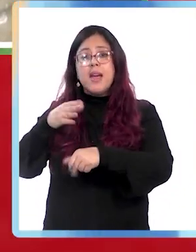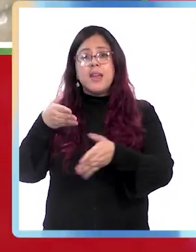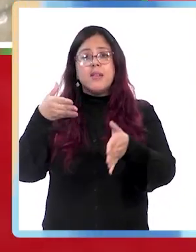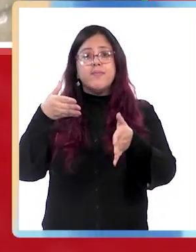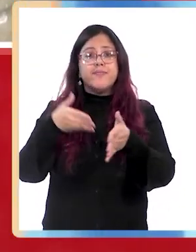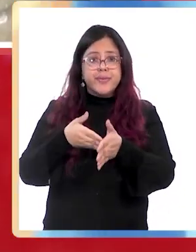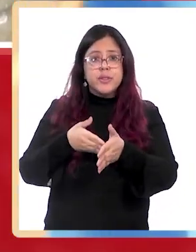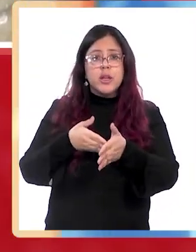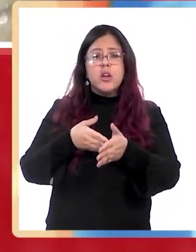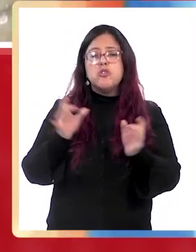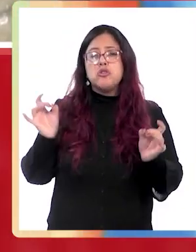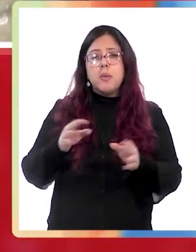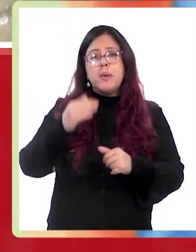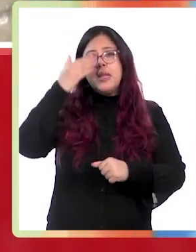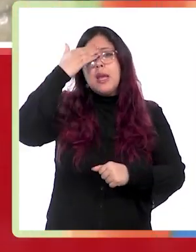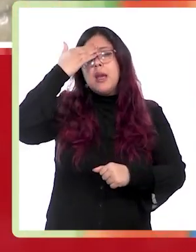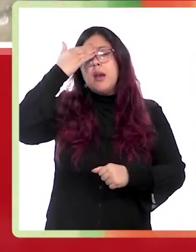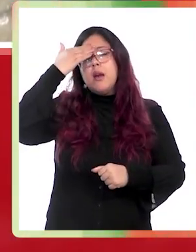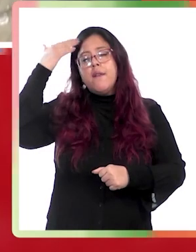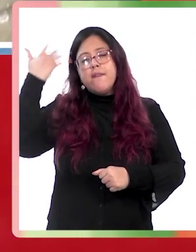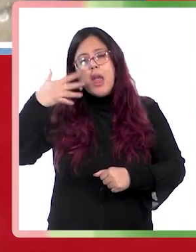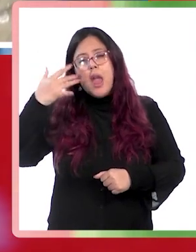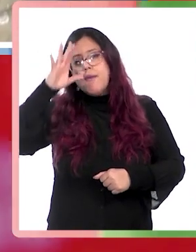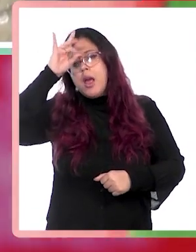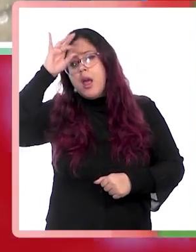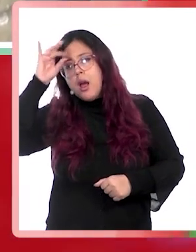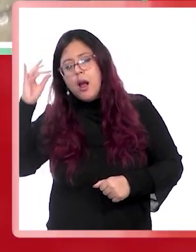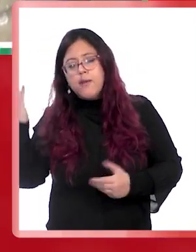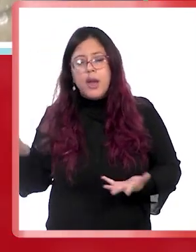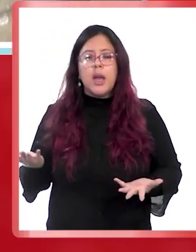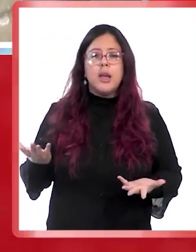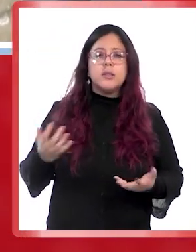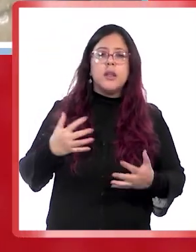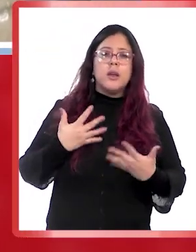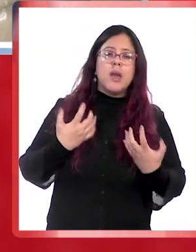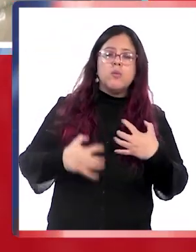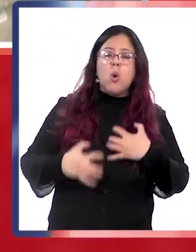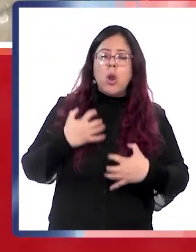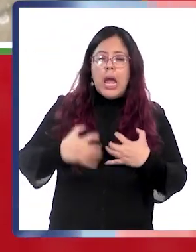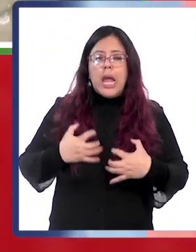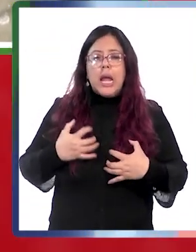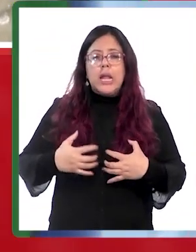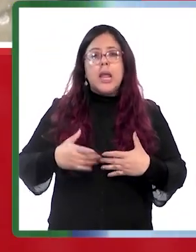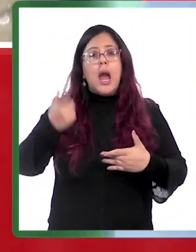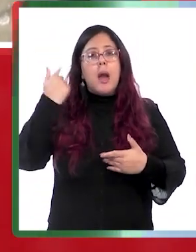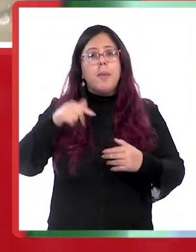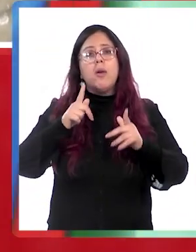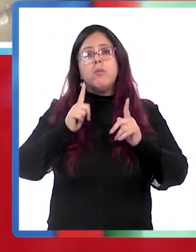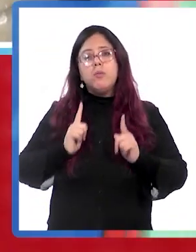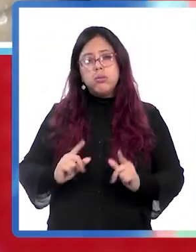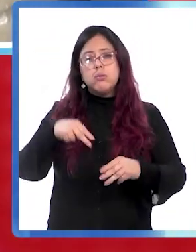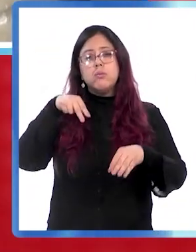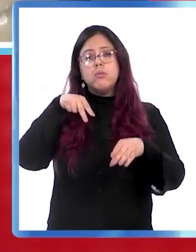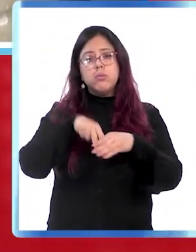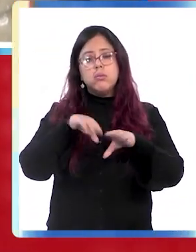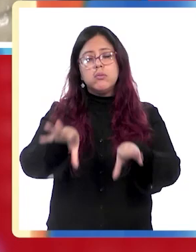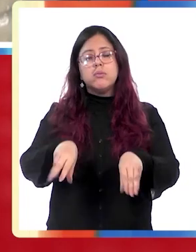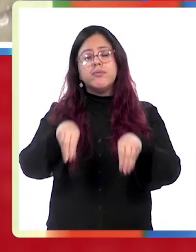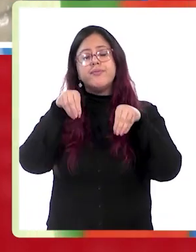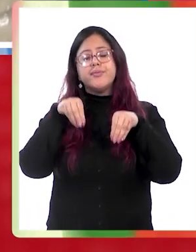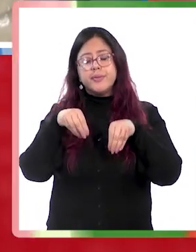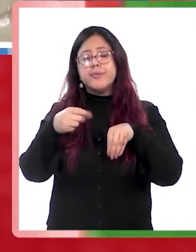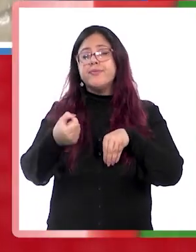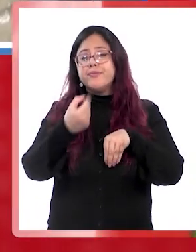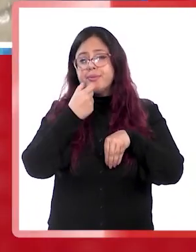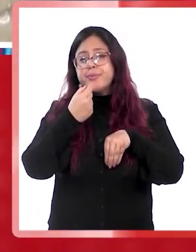cierto?, de fiebre, dolor de cabeza, malestar y estas lesiones, que es el momento de contagio, pero con reposo en cama y analgésico